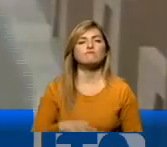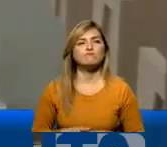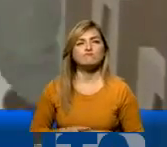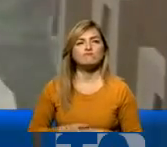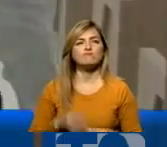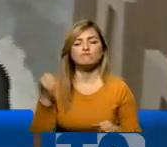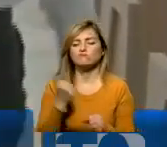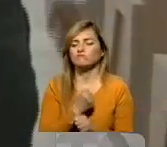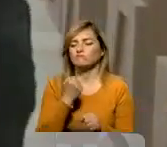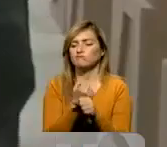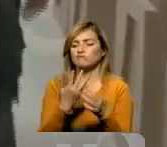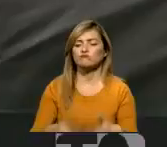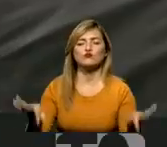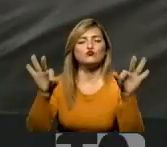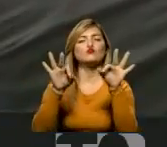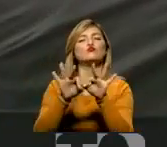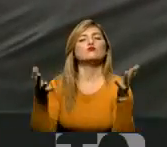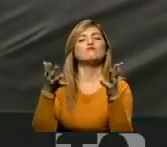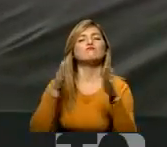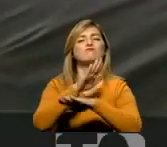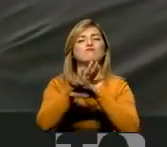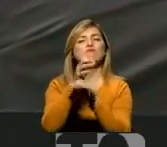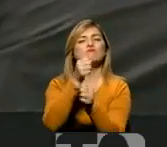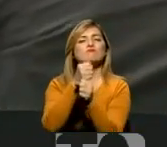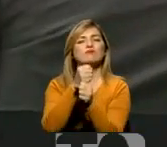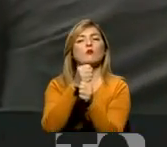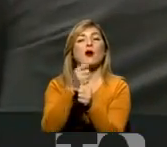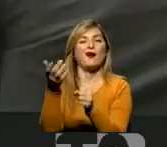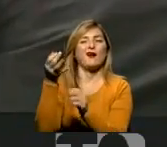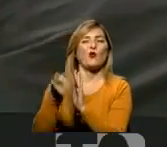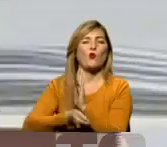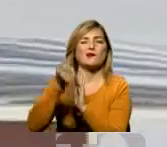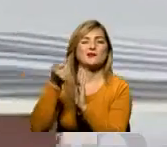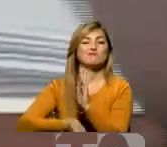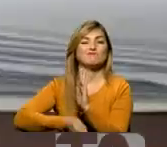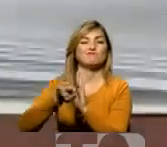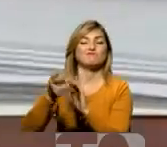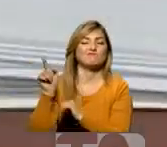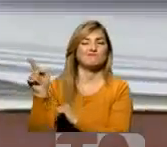referencia a la labor importante que tienen en materia de seguridad los operadores de justicia,